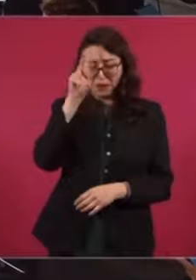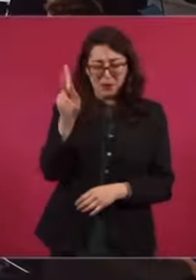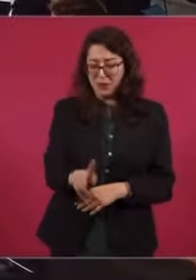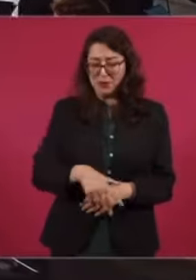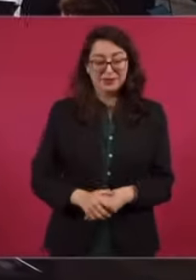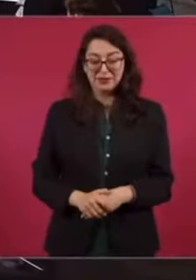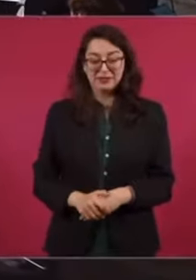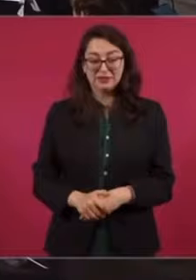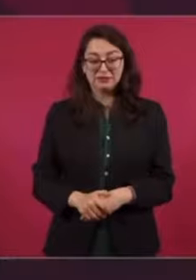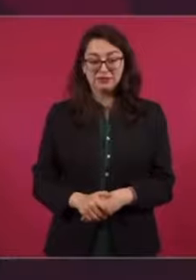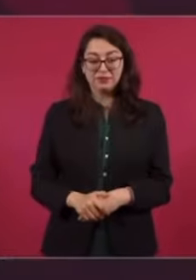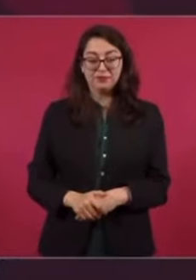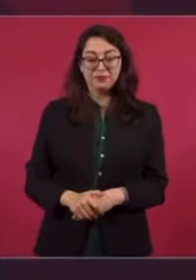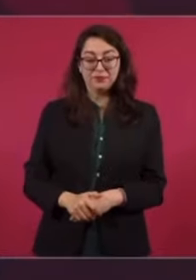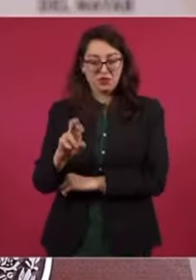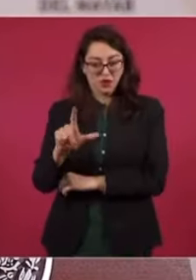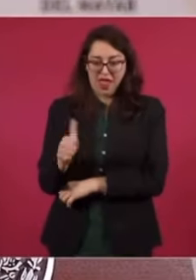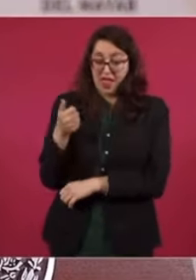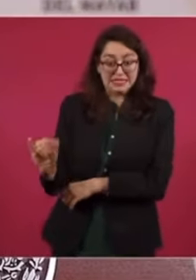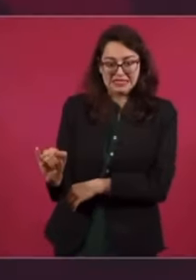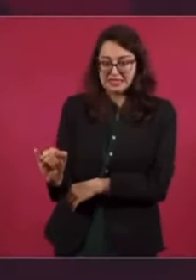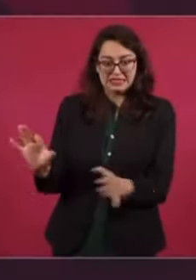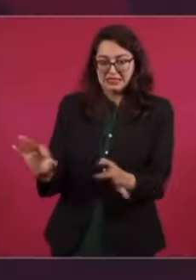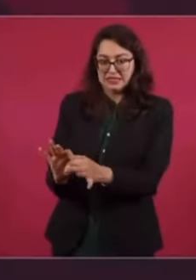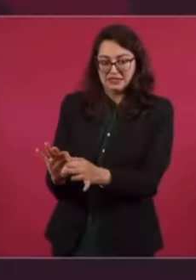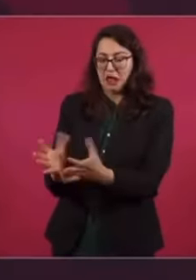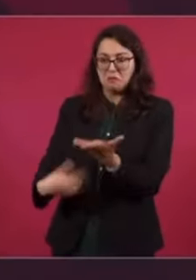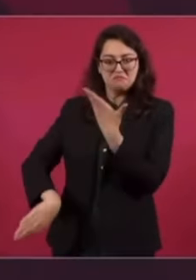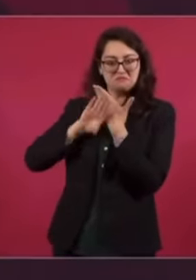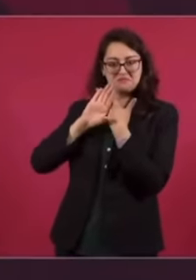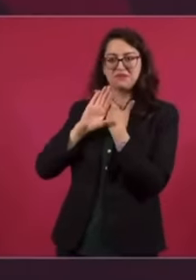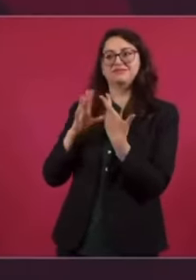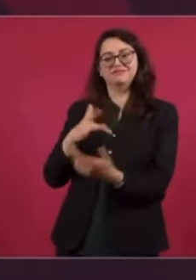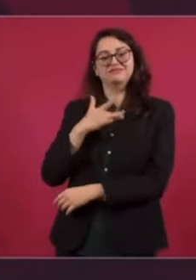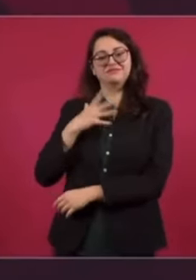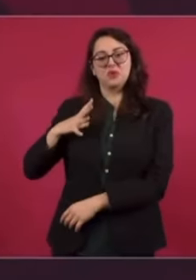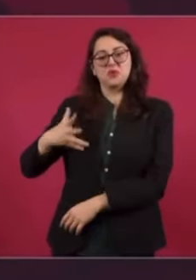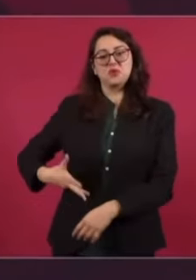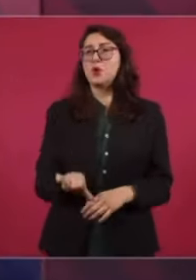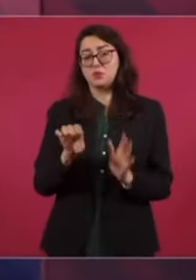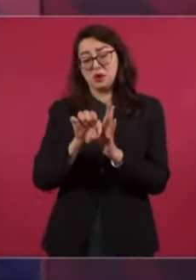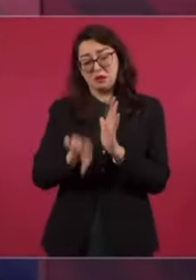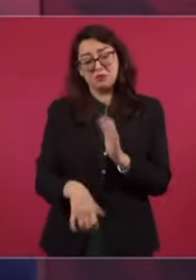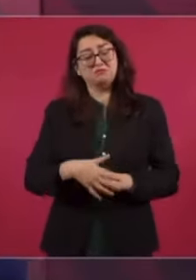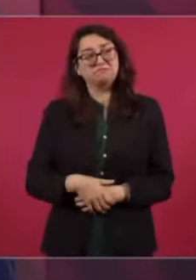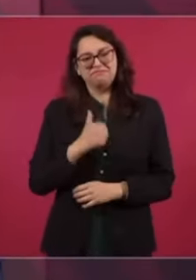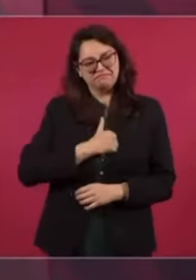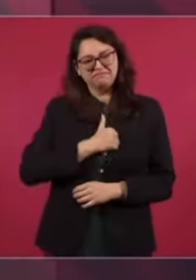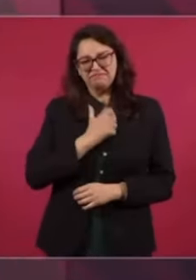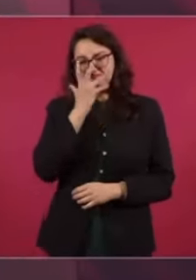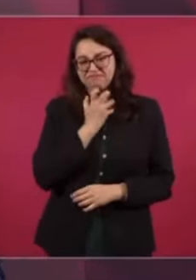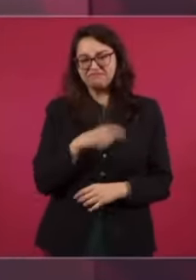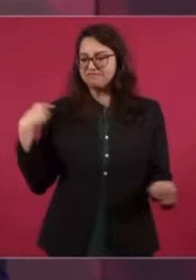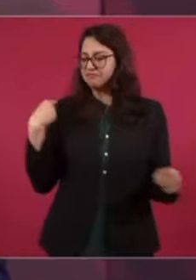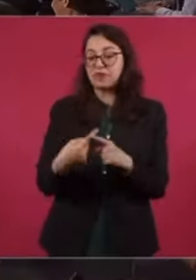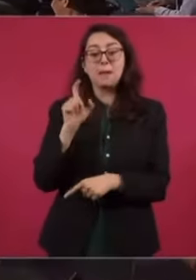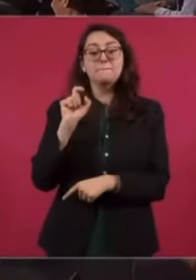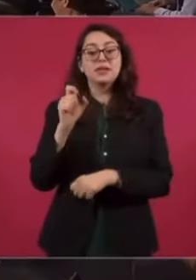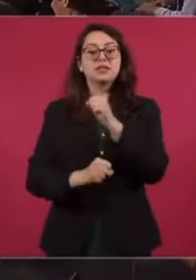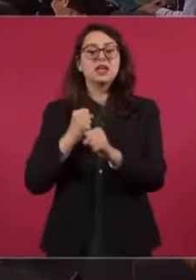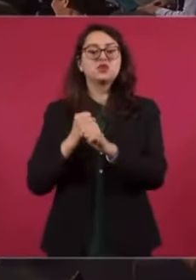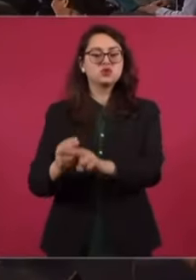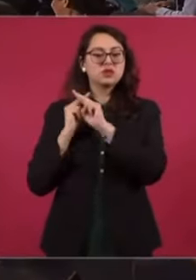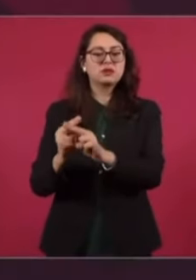ultraderecha, a la derecha de Iberdrola. Hoy, por ejemplo, y es muy lamentable, se conmemoran 20 años de el